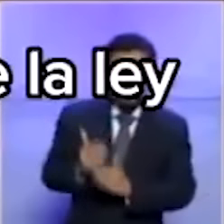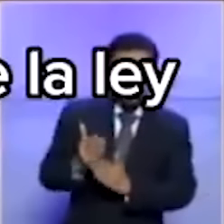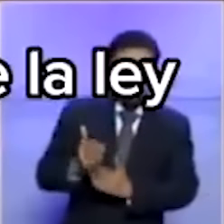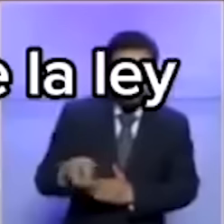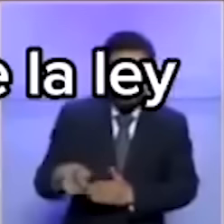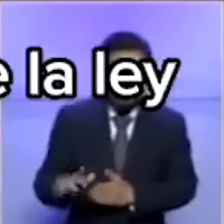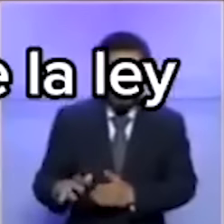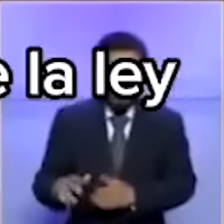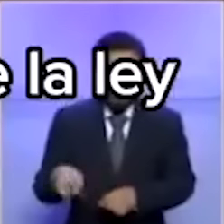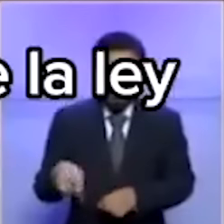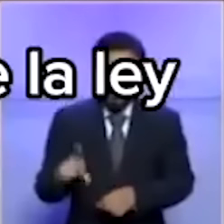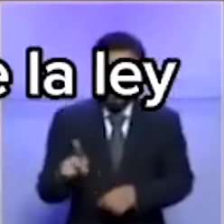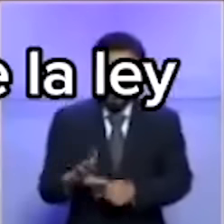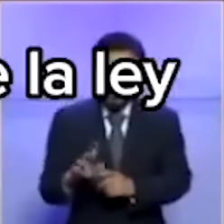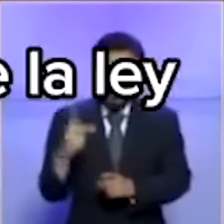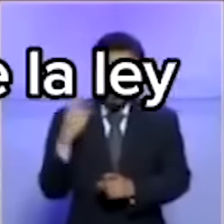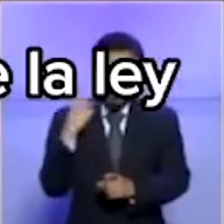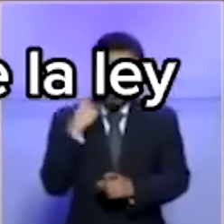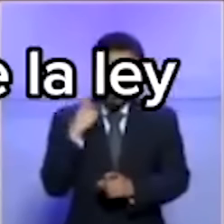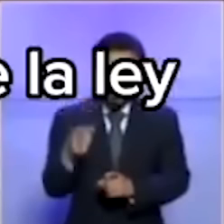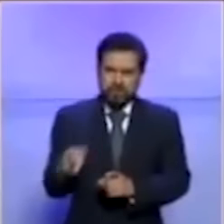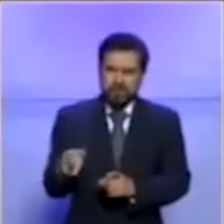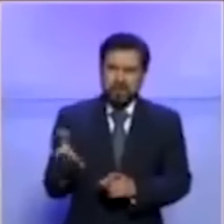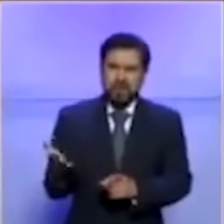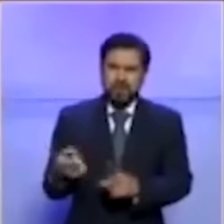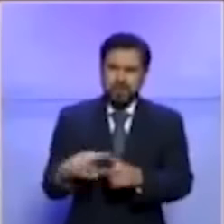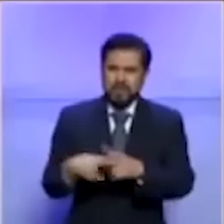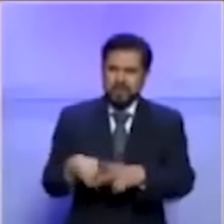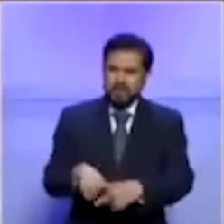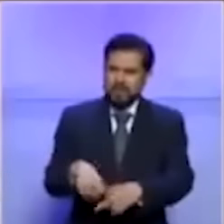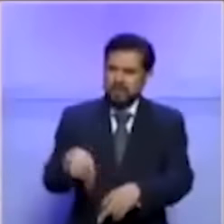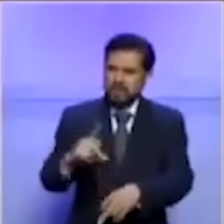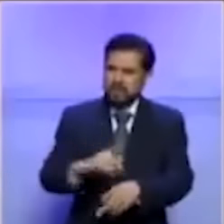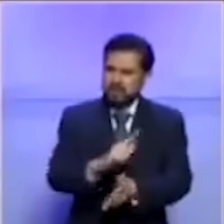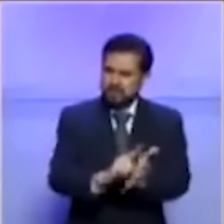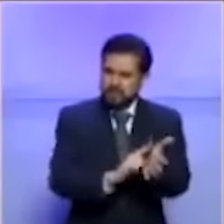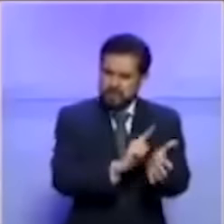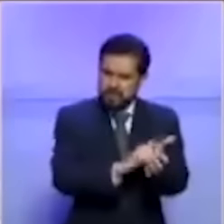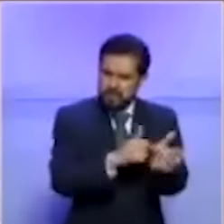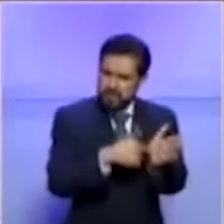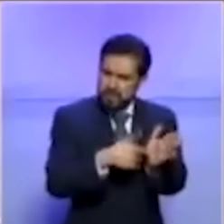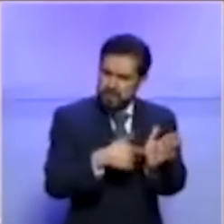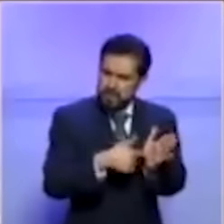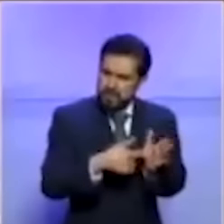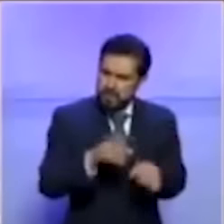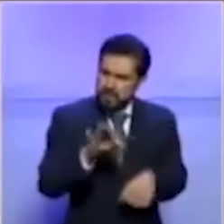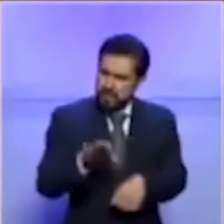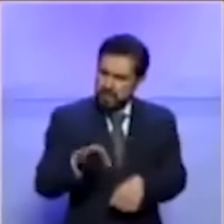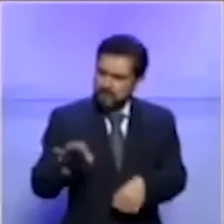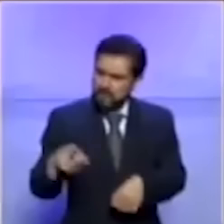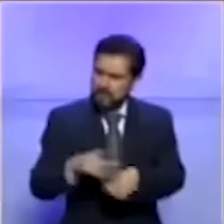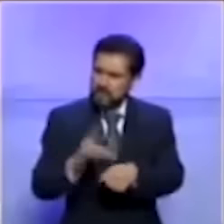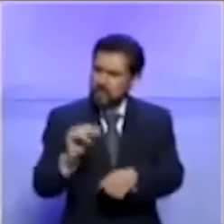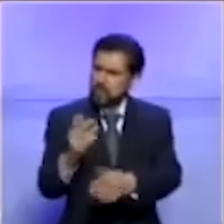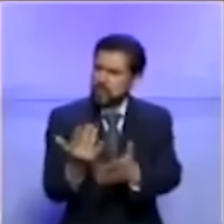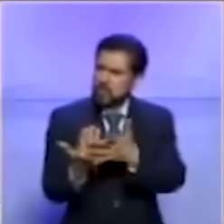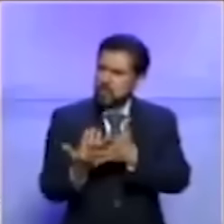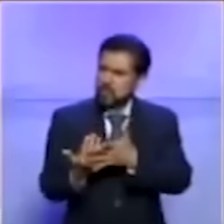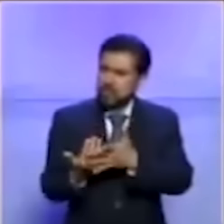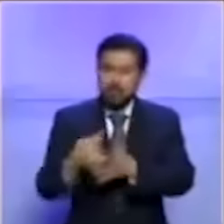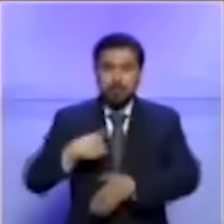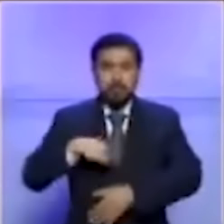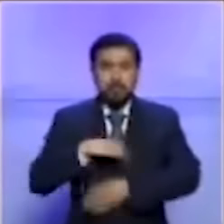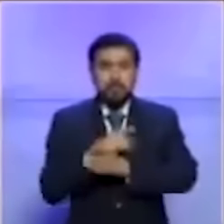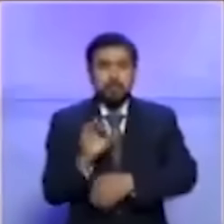política impuso sus tiempos a los plazos de la ley y ni el Instituto Nacional electoral ni este tribunal